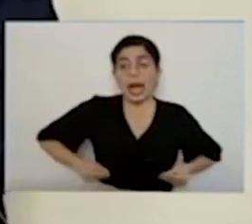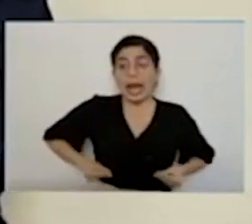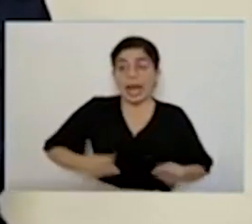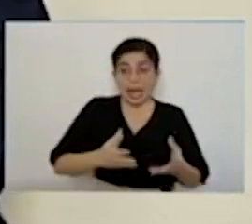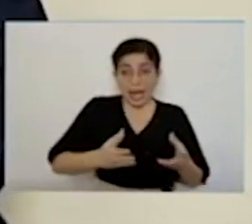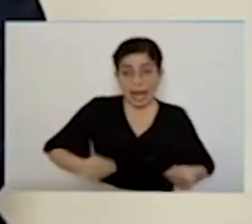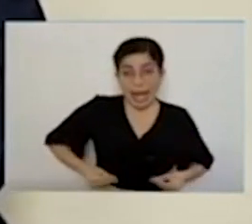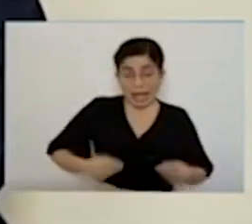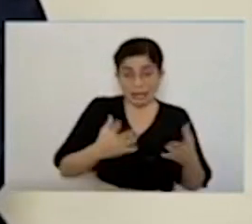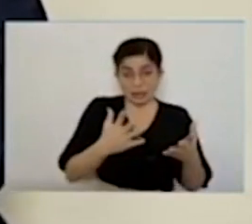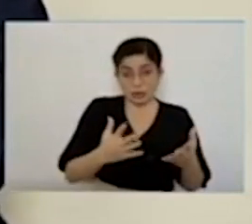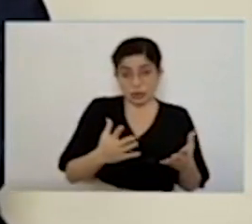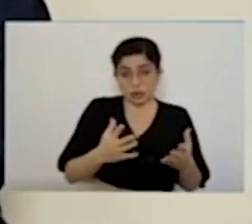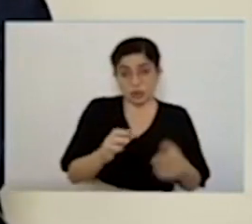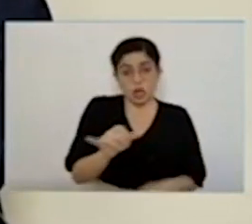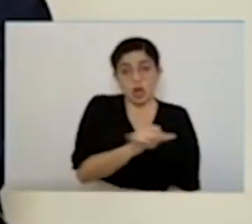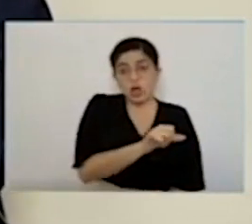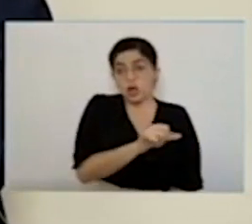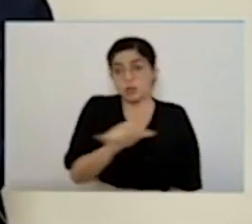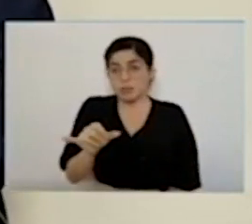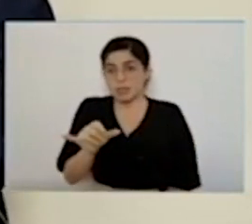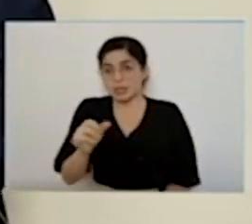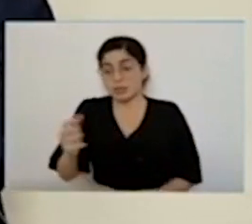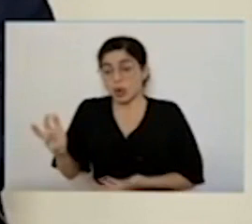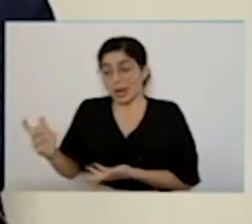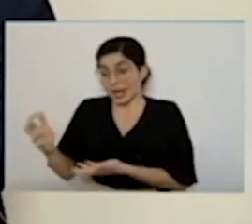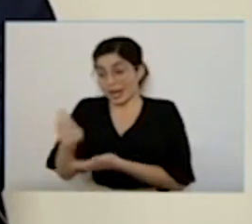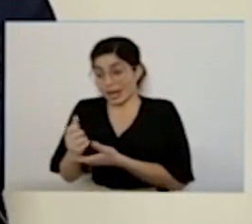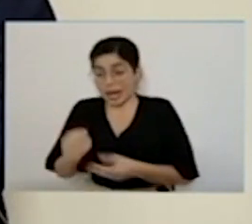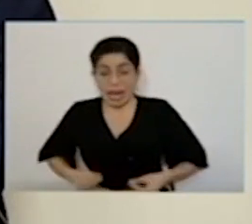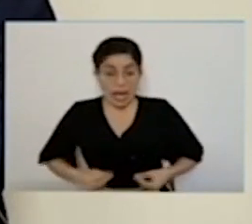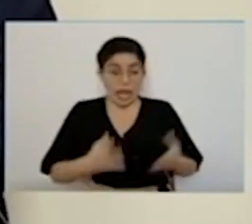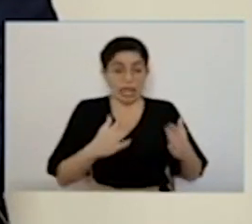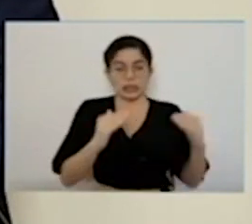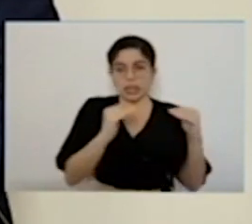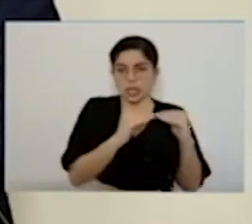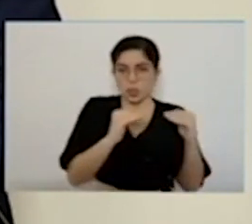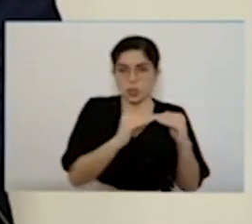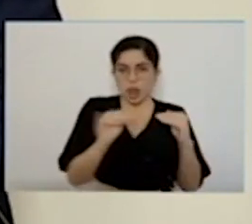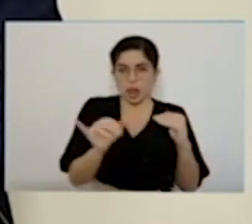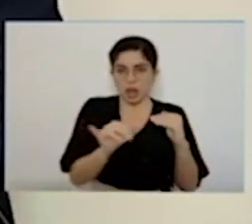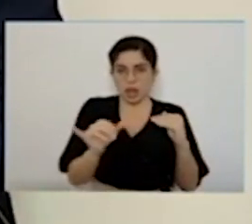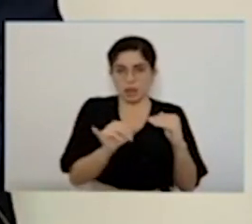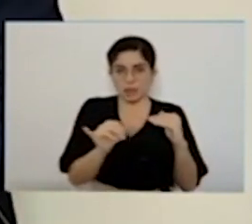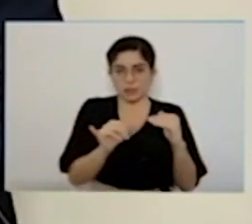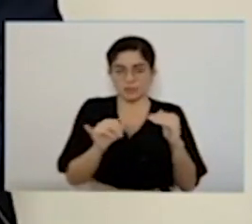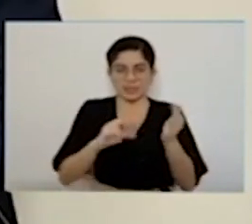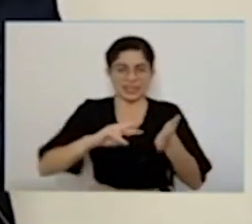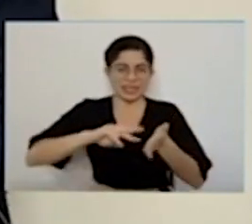gastamos prácticamente lo mismo que recaudamos. Es decir, que haya un